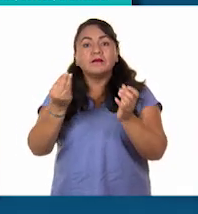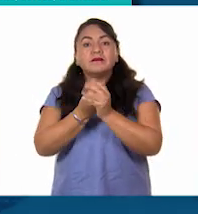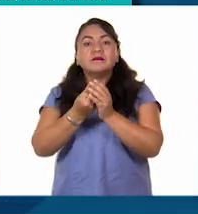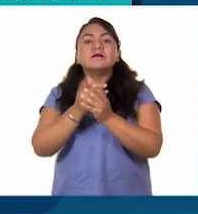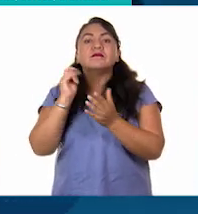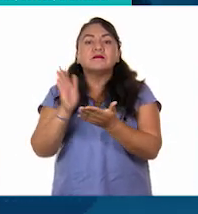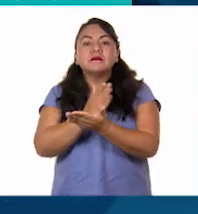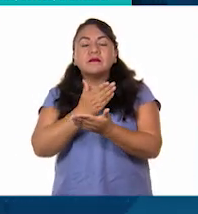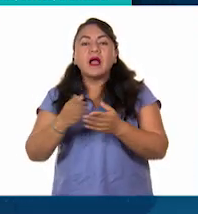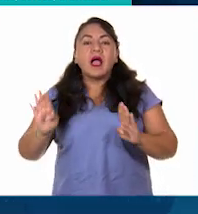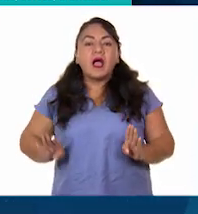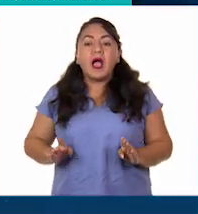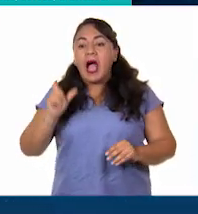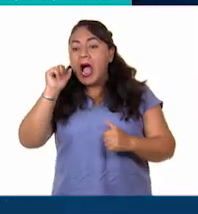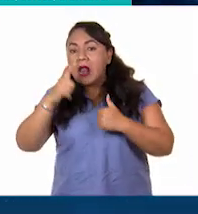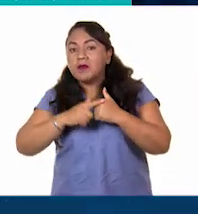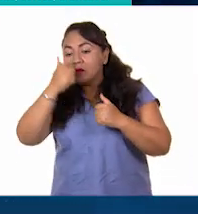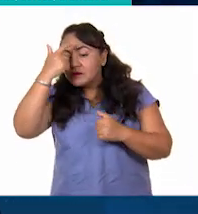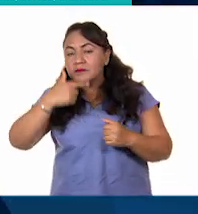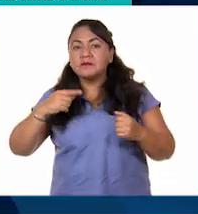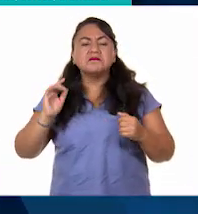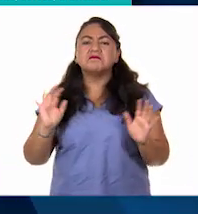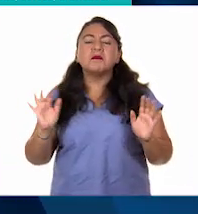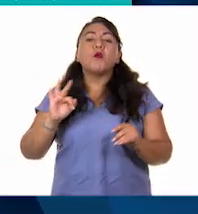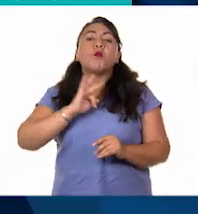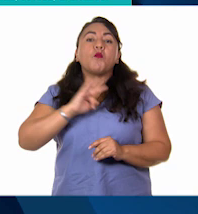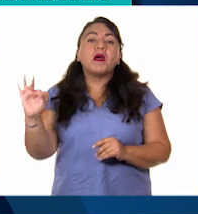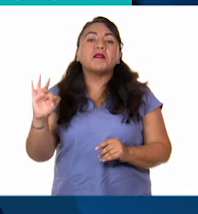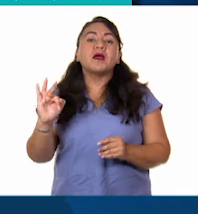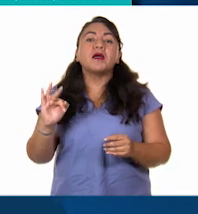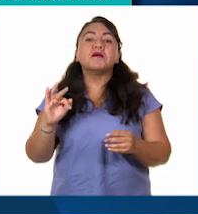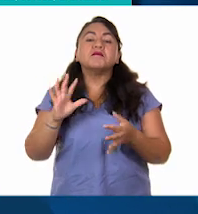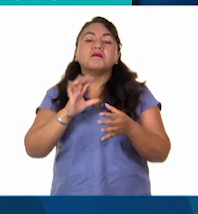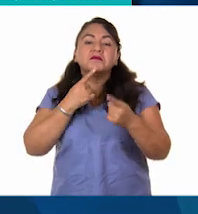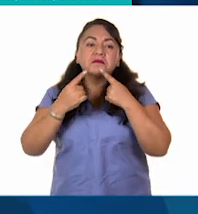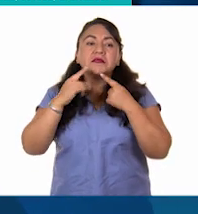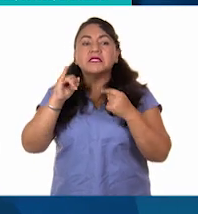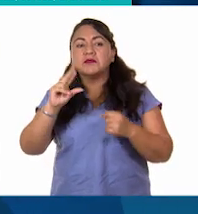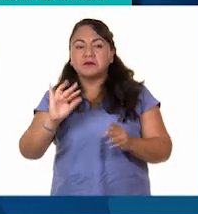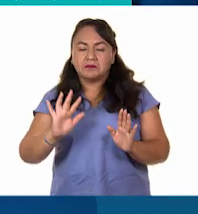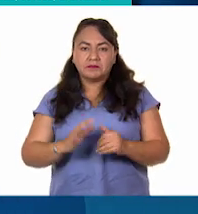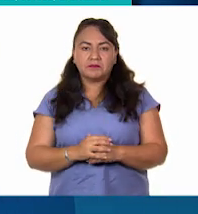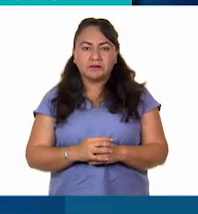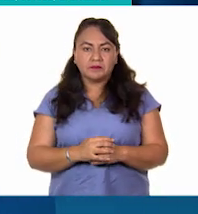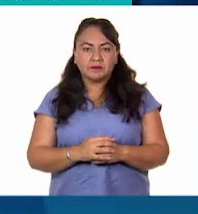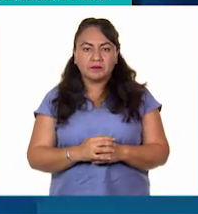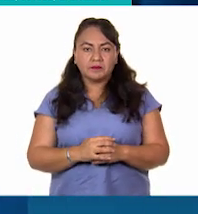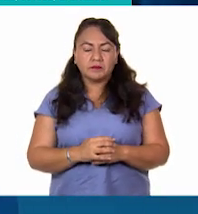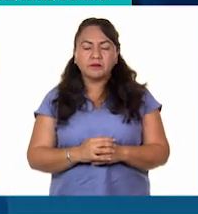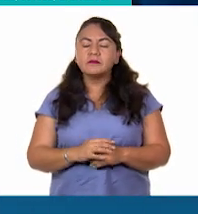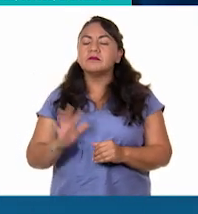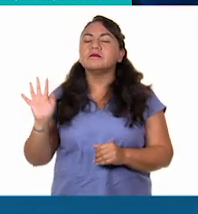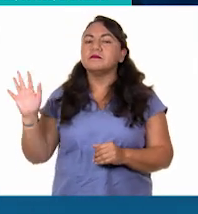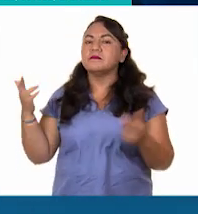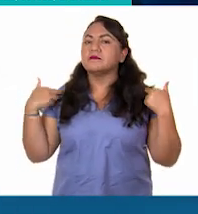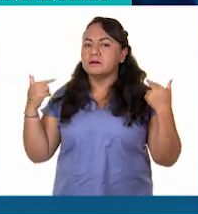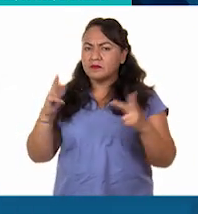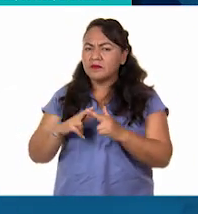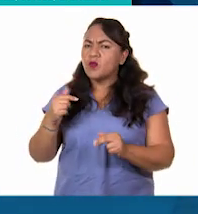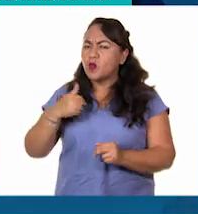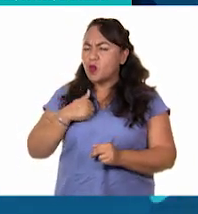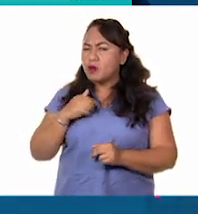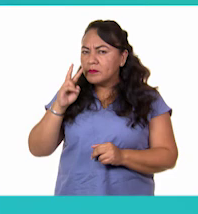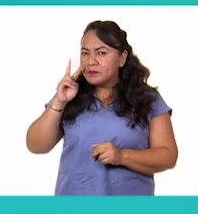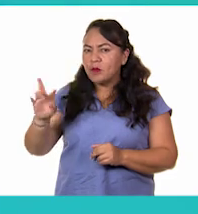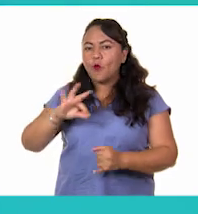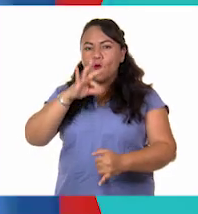las posibles víctimas, las cuales pueden ser discutibles, ¿eh? Muy bien. A ver, profesor, entiendo que el texto de